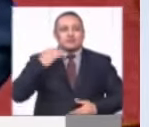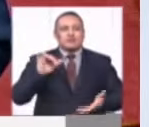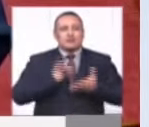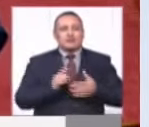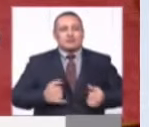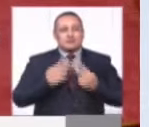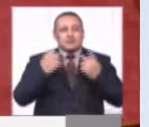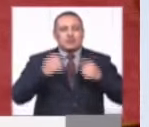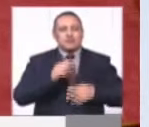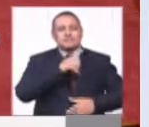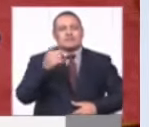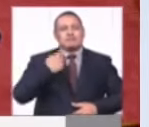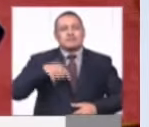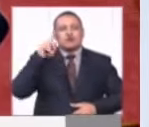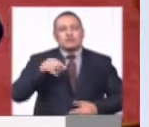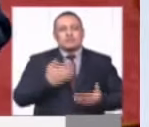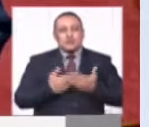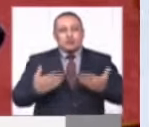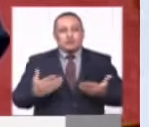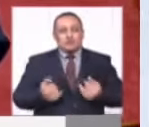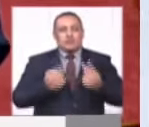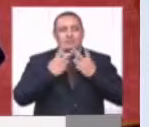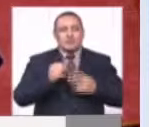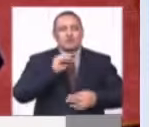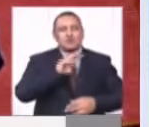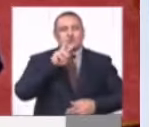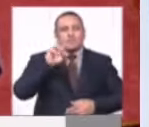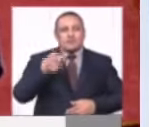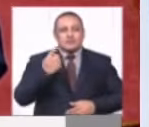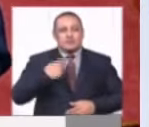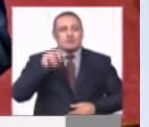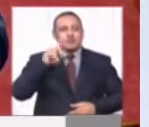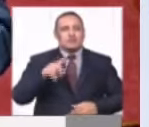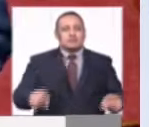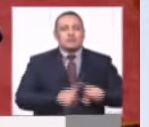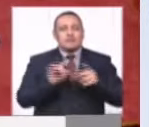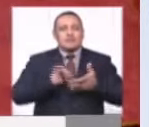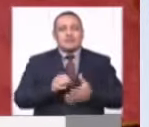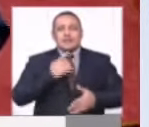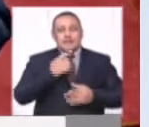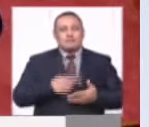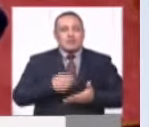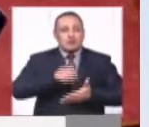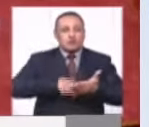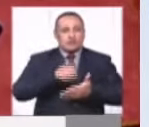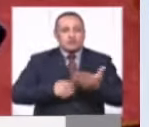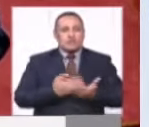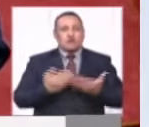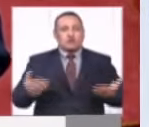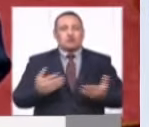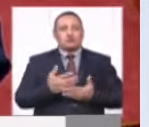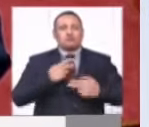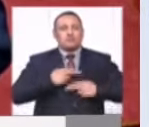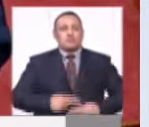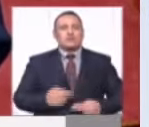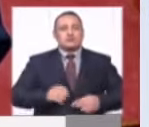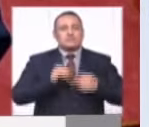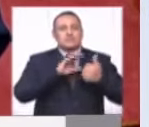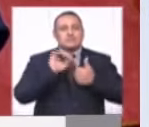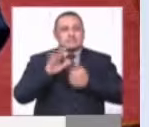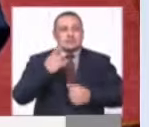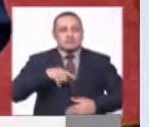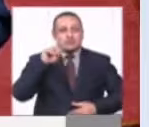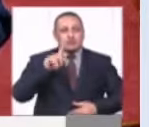de 100 millones en equipamiento. Estos 420 millones son para contratación de recursos humanos, 66